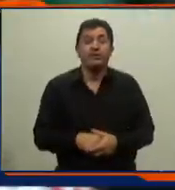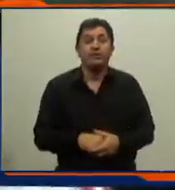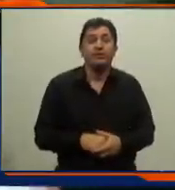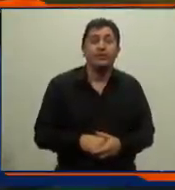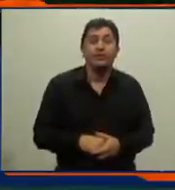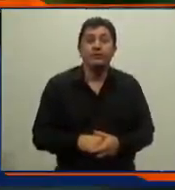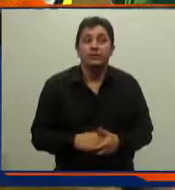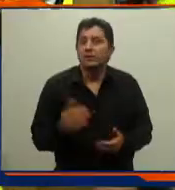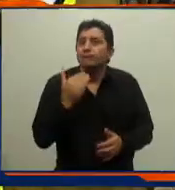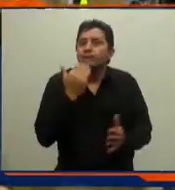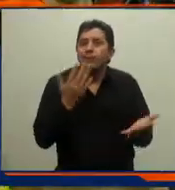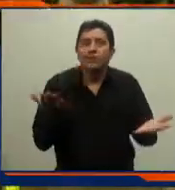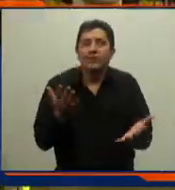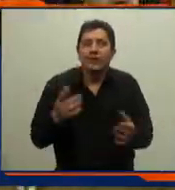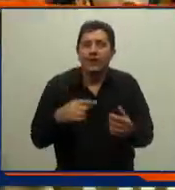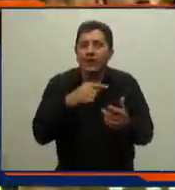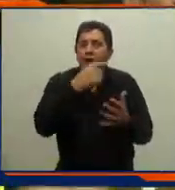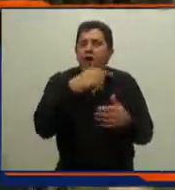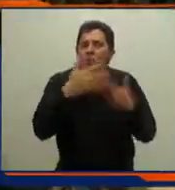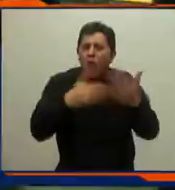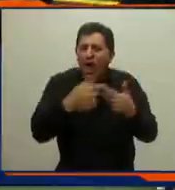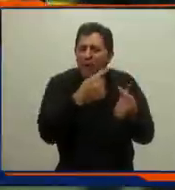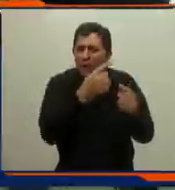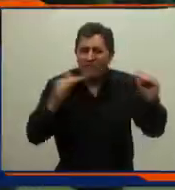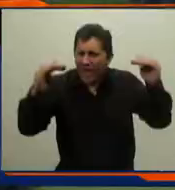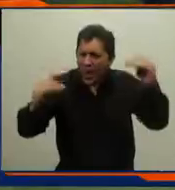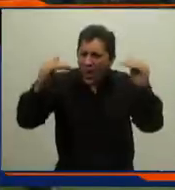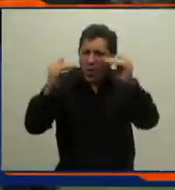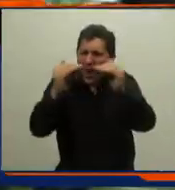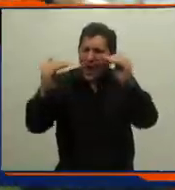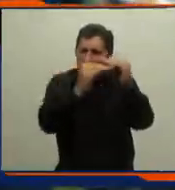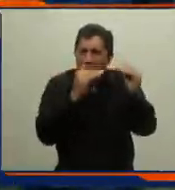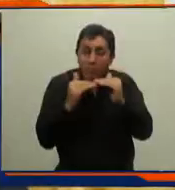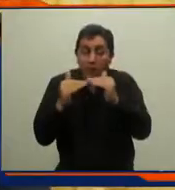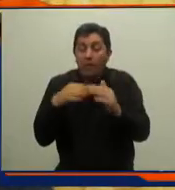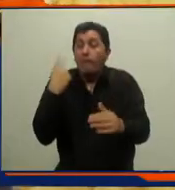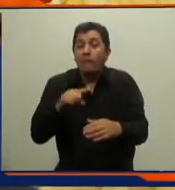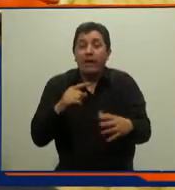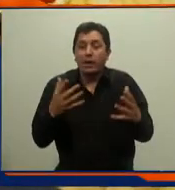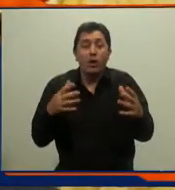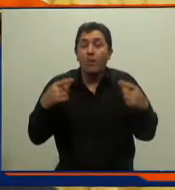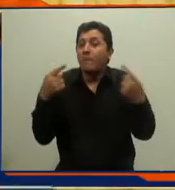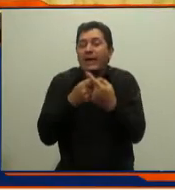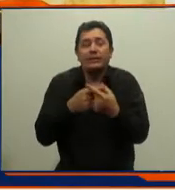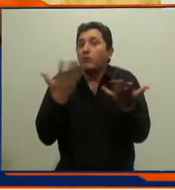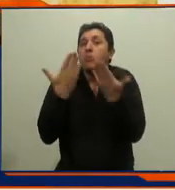que, no sé, pero creo que jugar por jugar no hay tanta diferencia entre un equipo y otro, pero bueno, en los partidos puede suceder cualquier